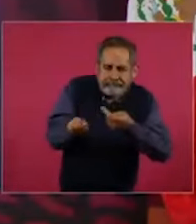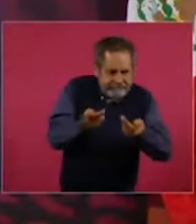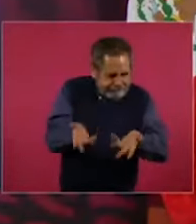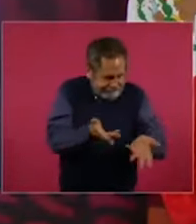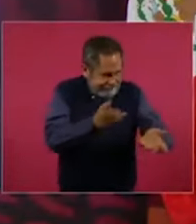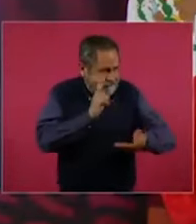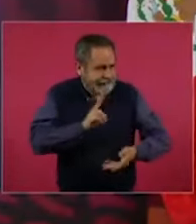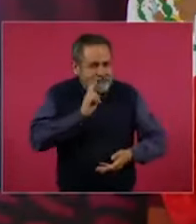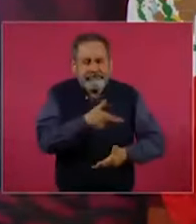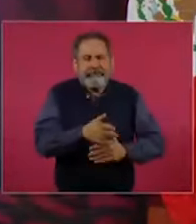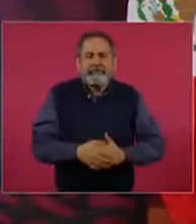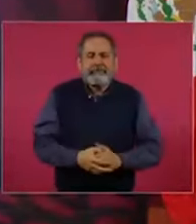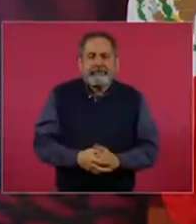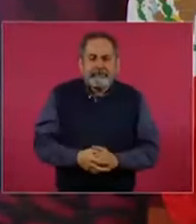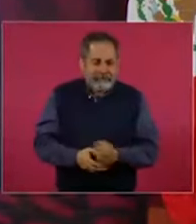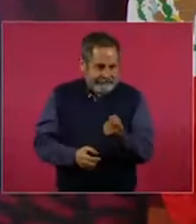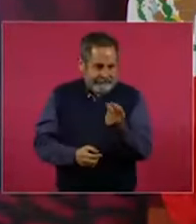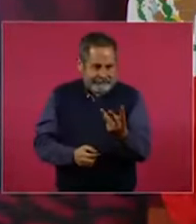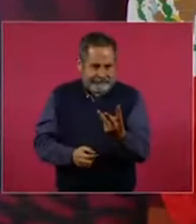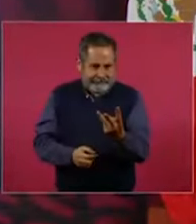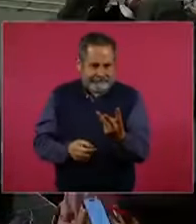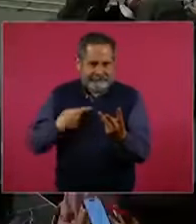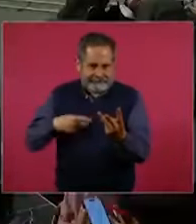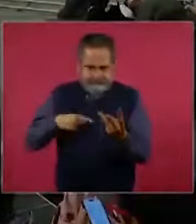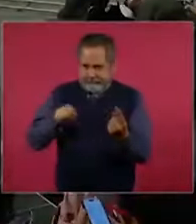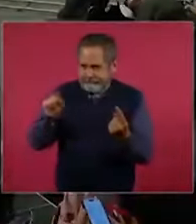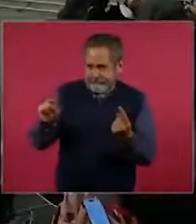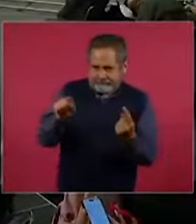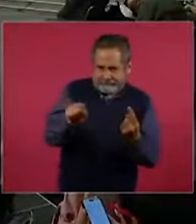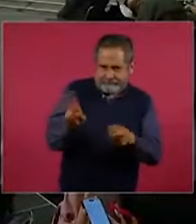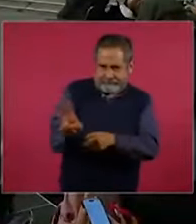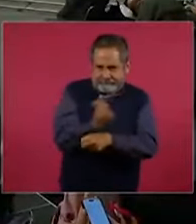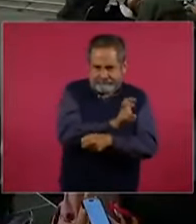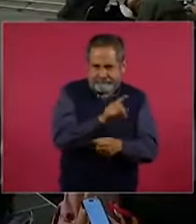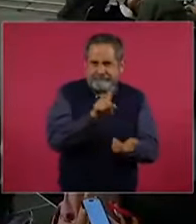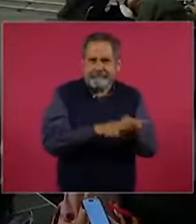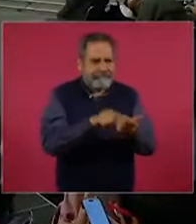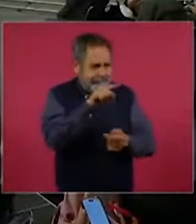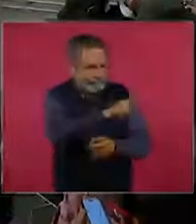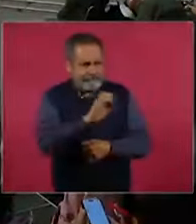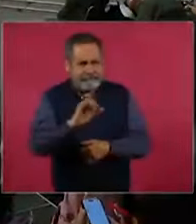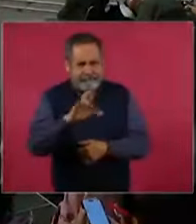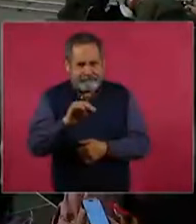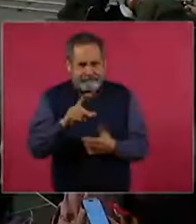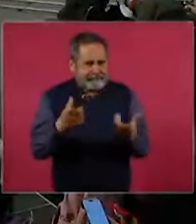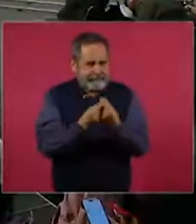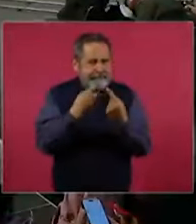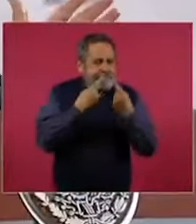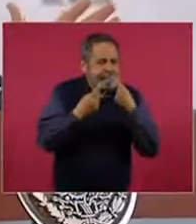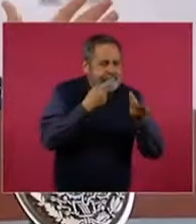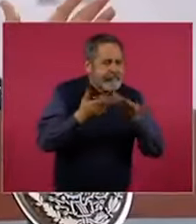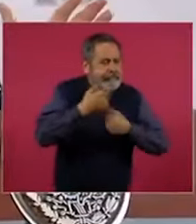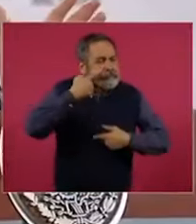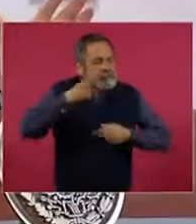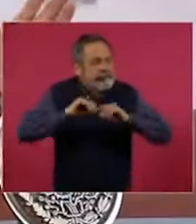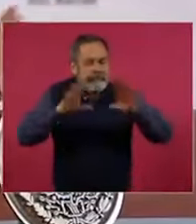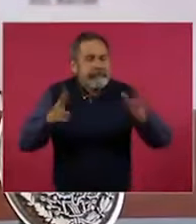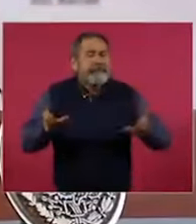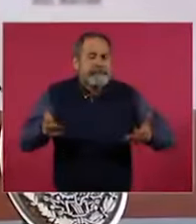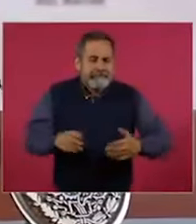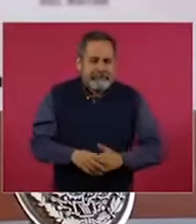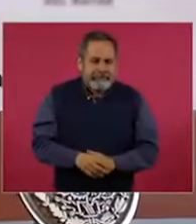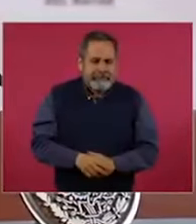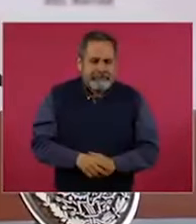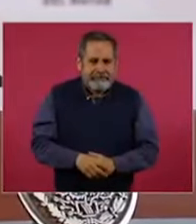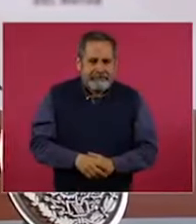plurinominales porque se mostró como en tan solo un mes se han publicado 2,280 notas